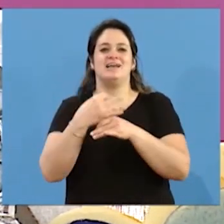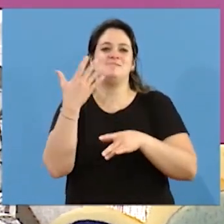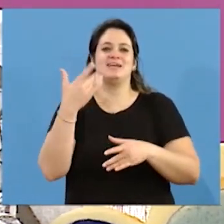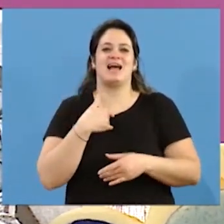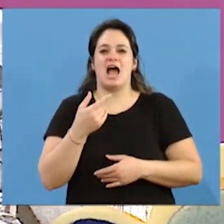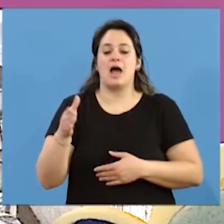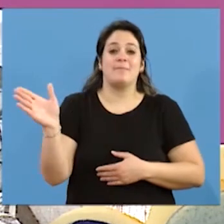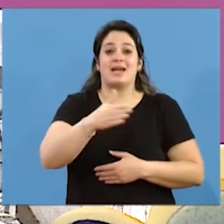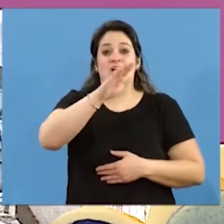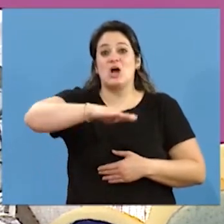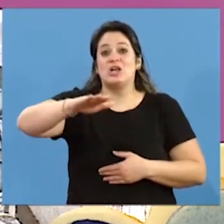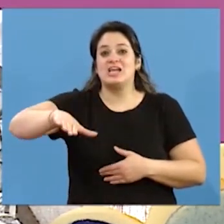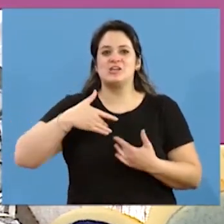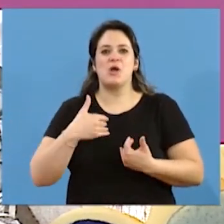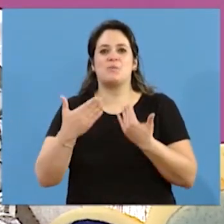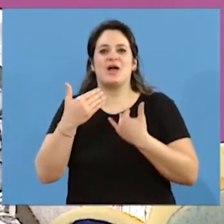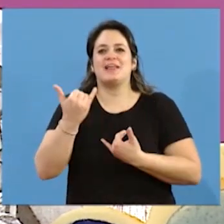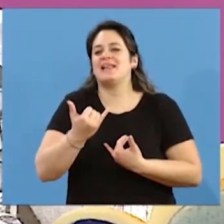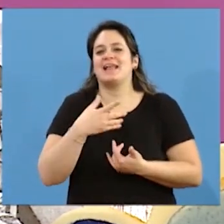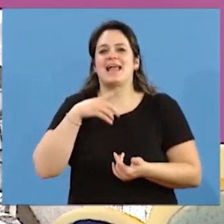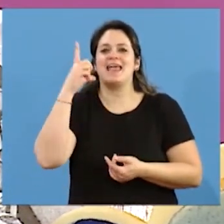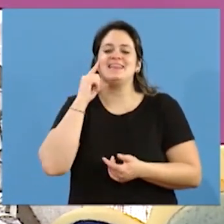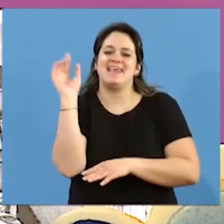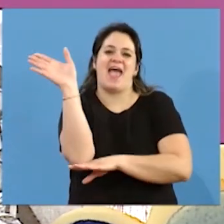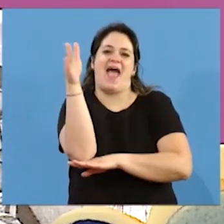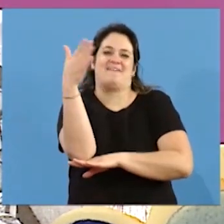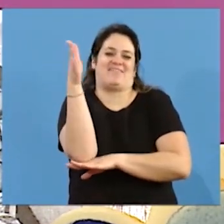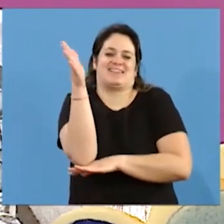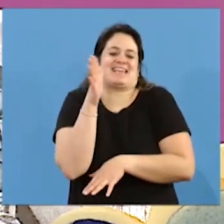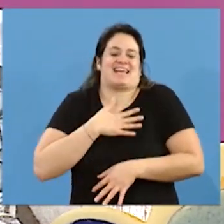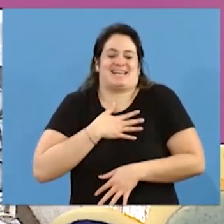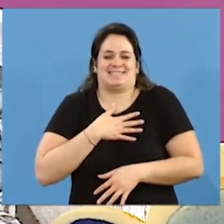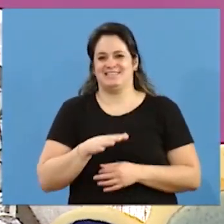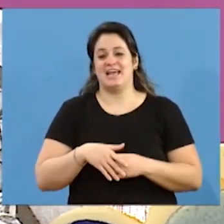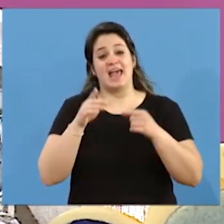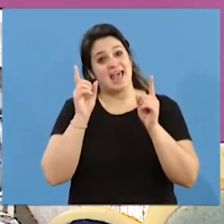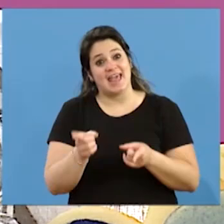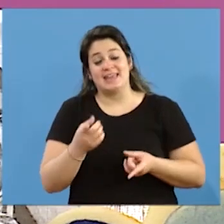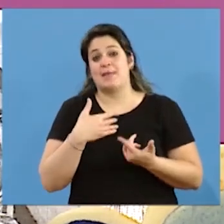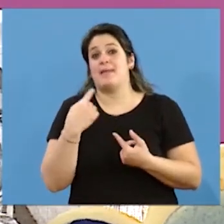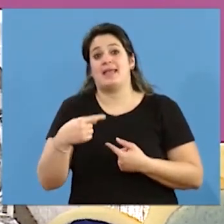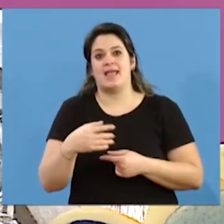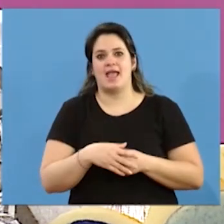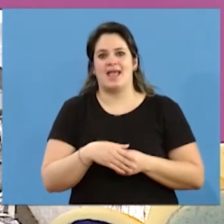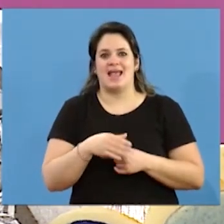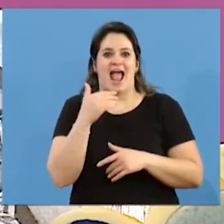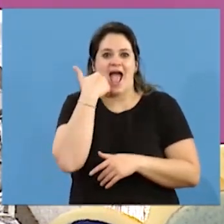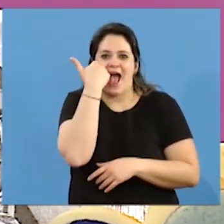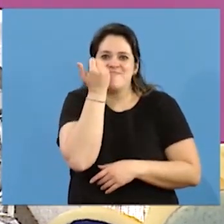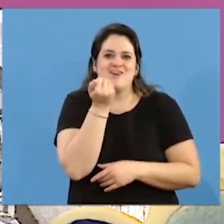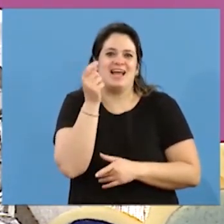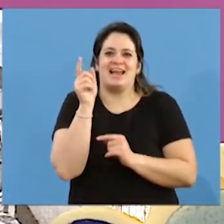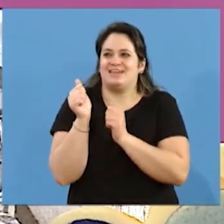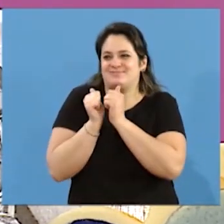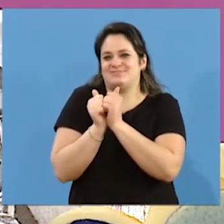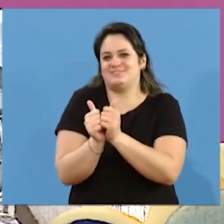que les llegue a los chicos por el día de nuestra banderita. Y por supuesto, vino la abuela a